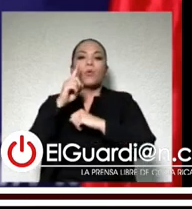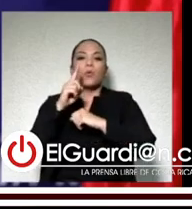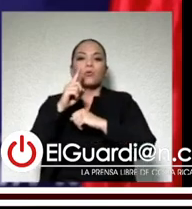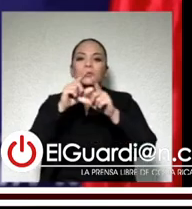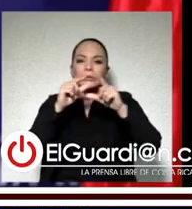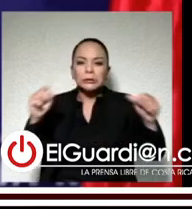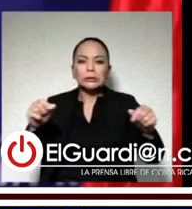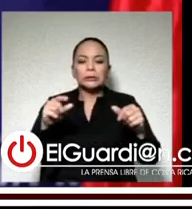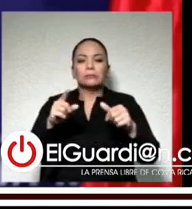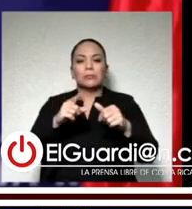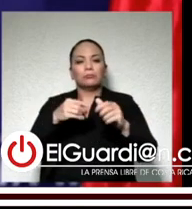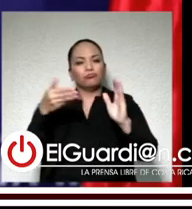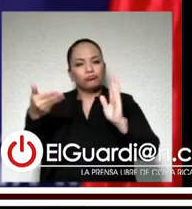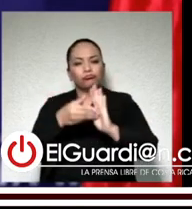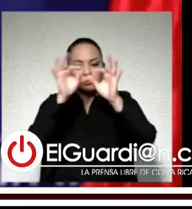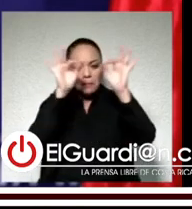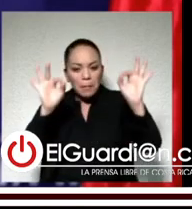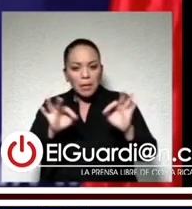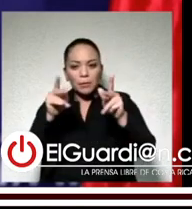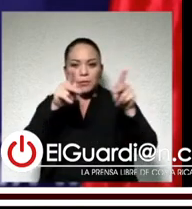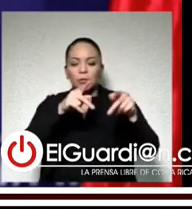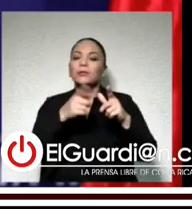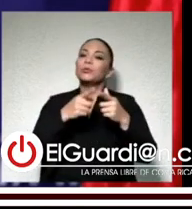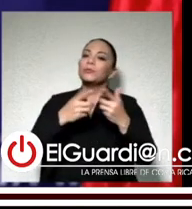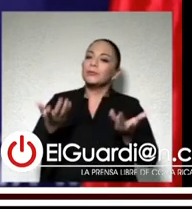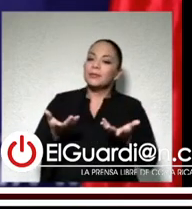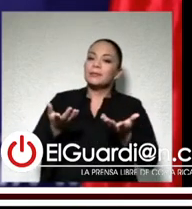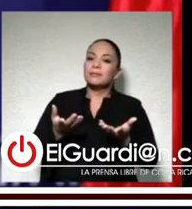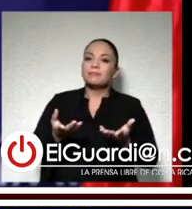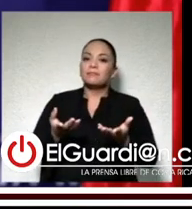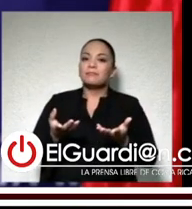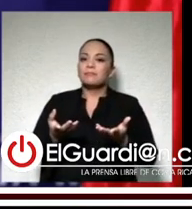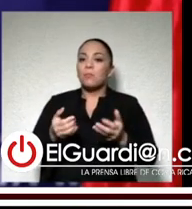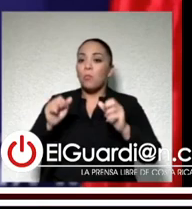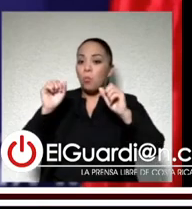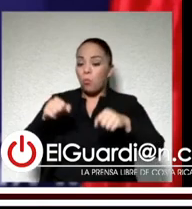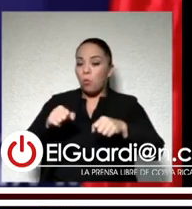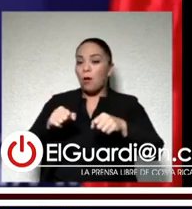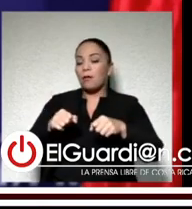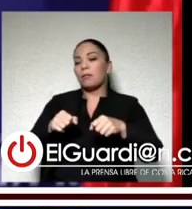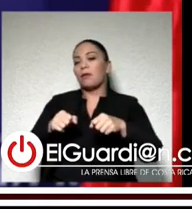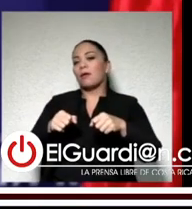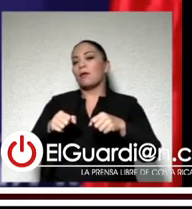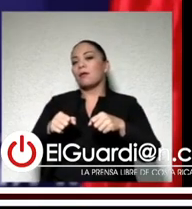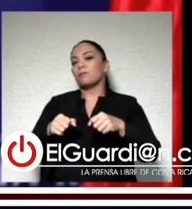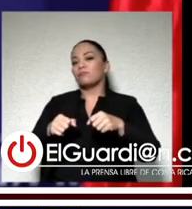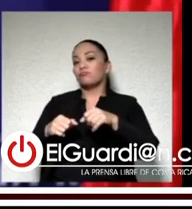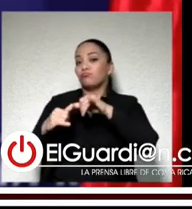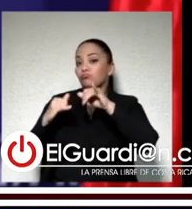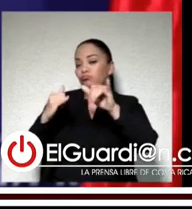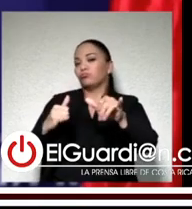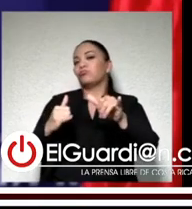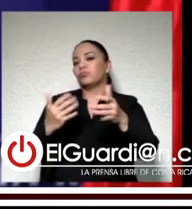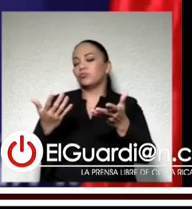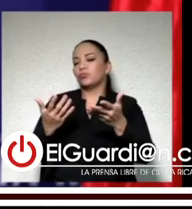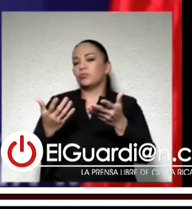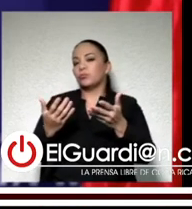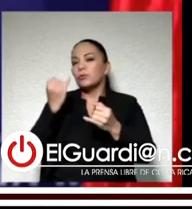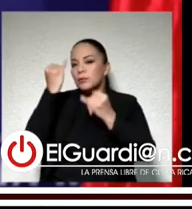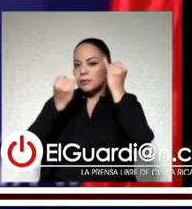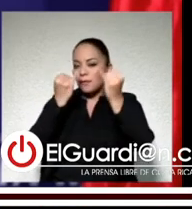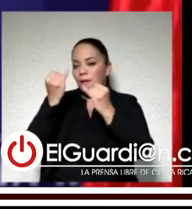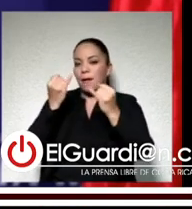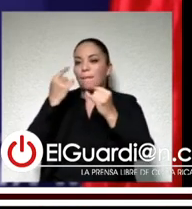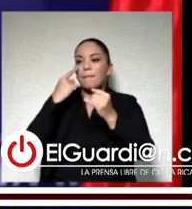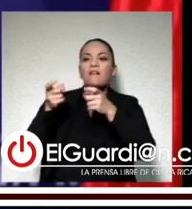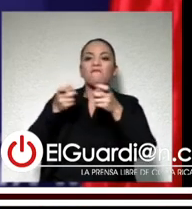difamación. ¿Qué tan viable es presentar un tipo de iniciativas para tratar de regular lo que son la figura de troles,